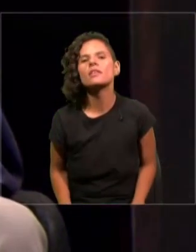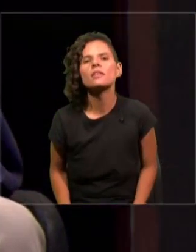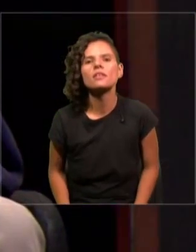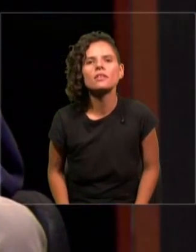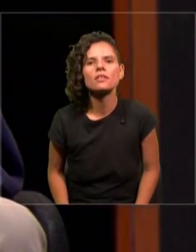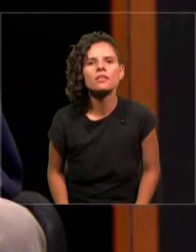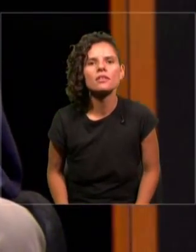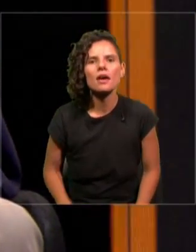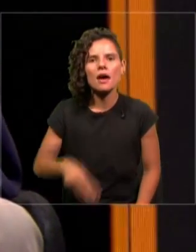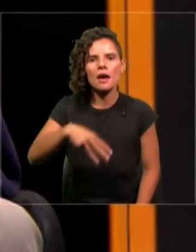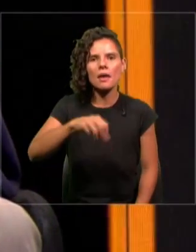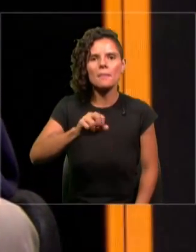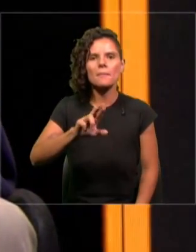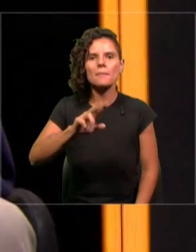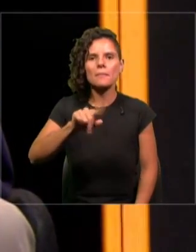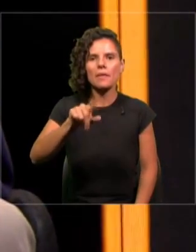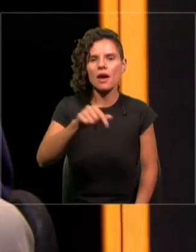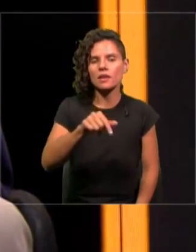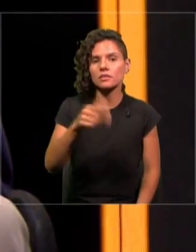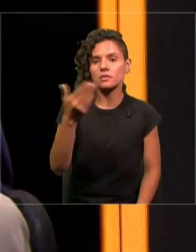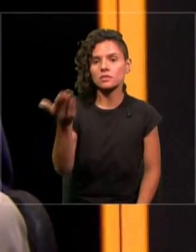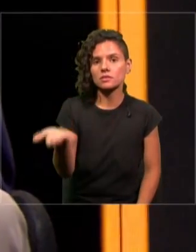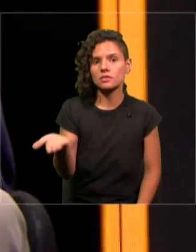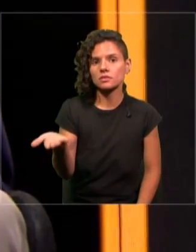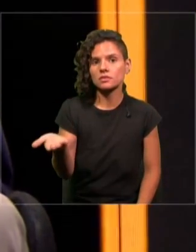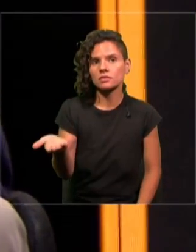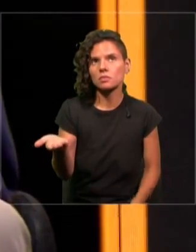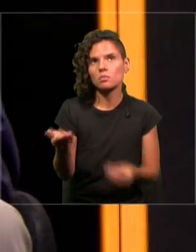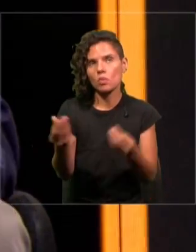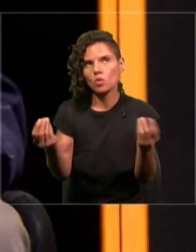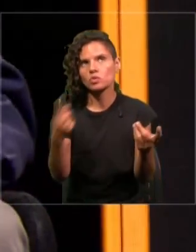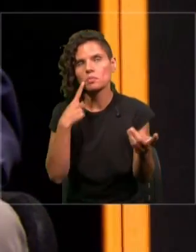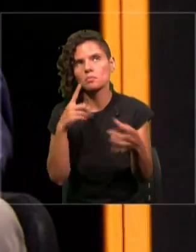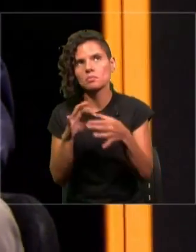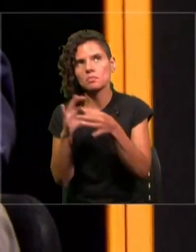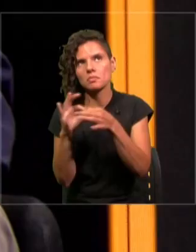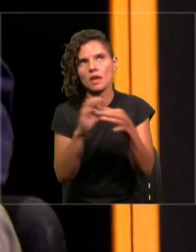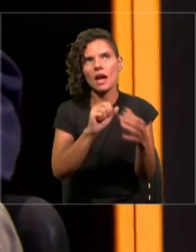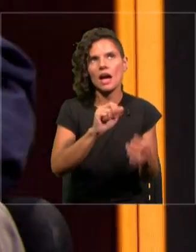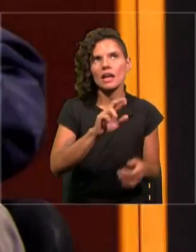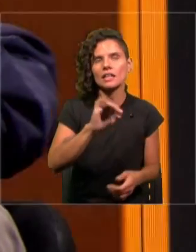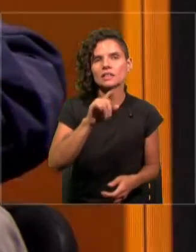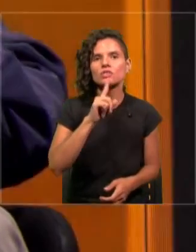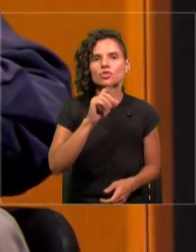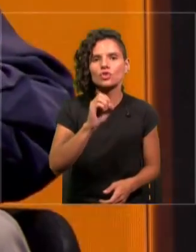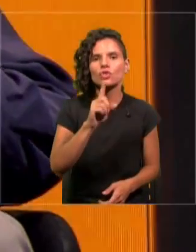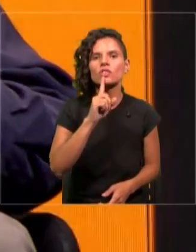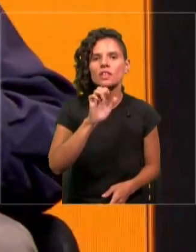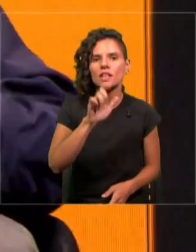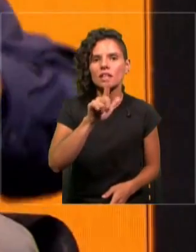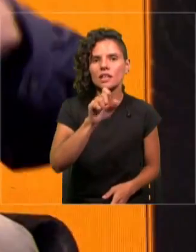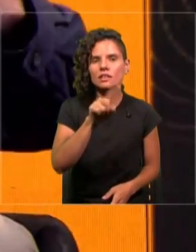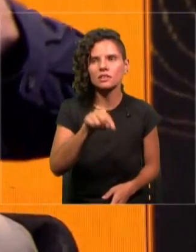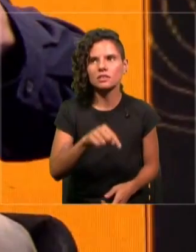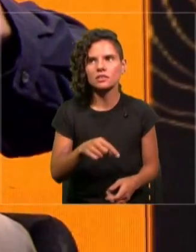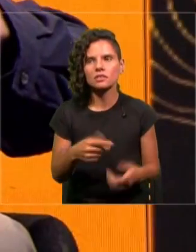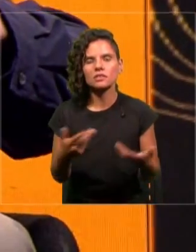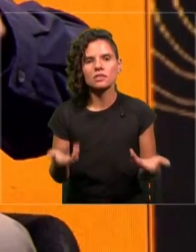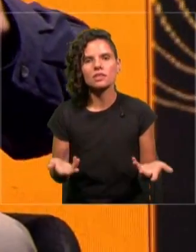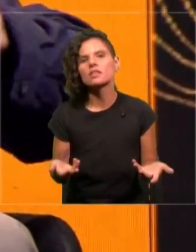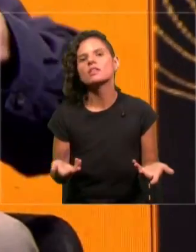Carlos Marx, muy en la onda de Aristóteles, dijo, el hombre es un